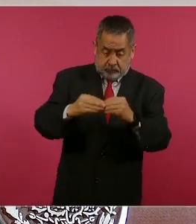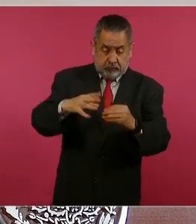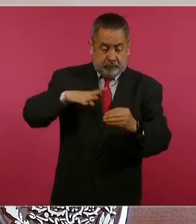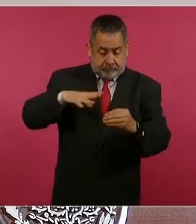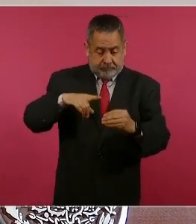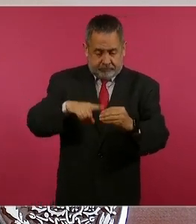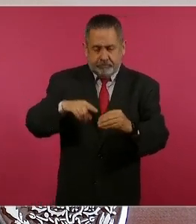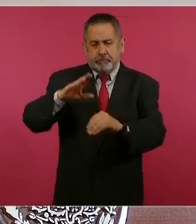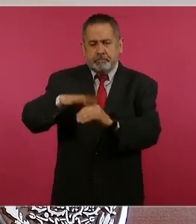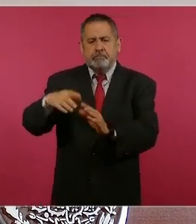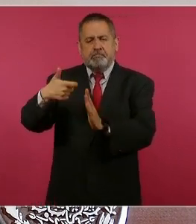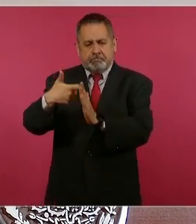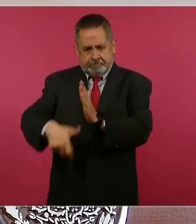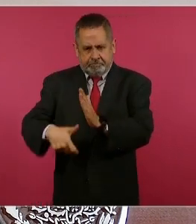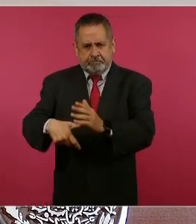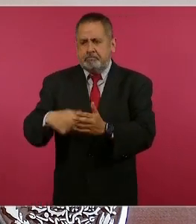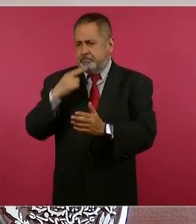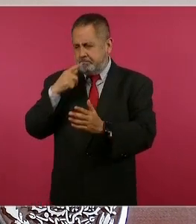están más frescas.